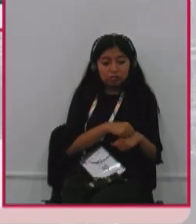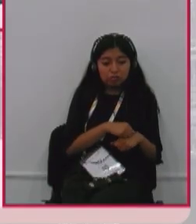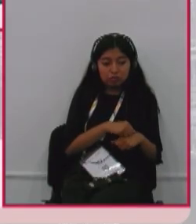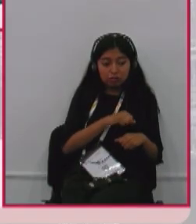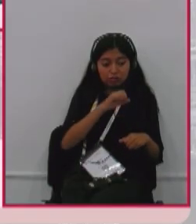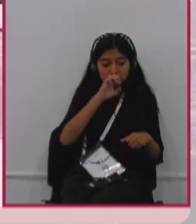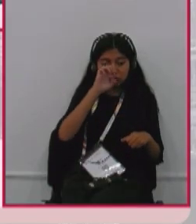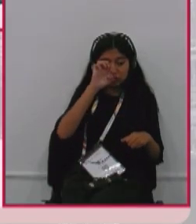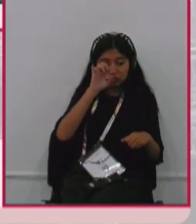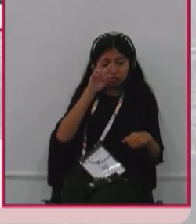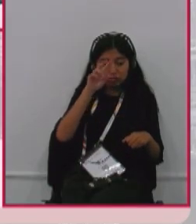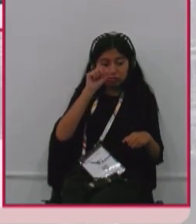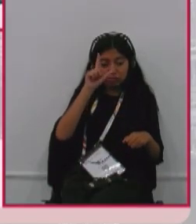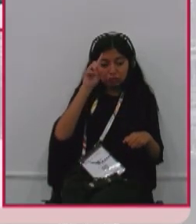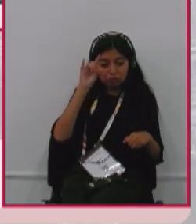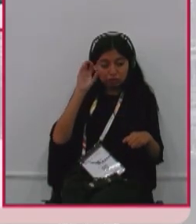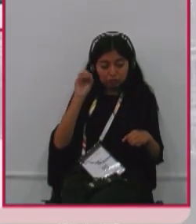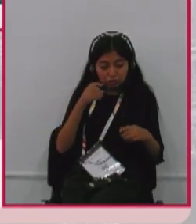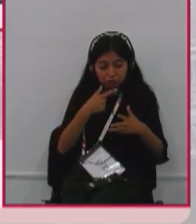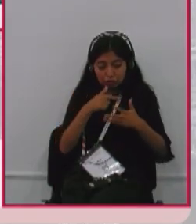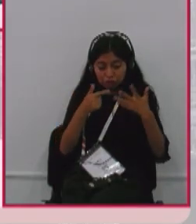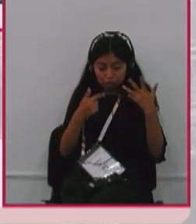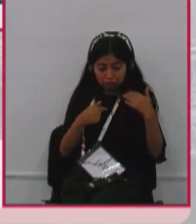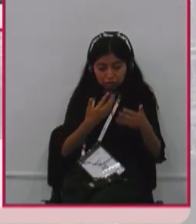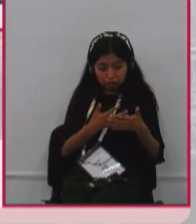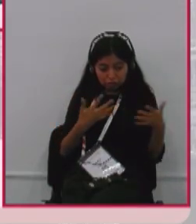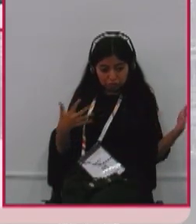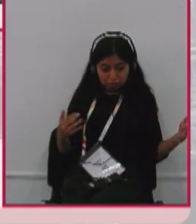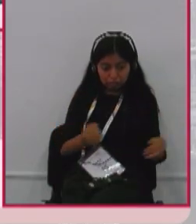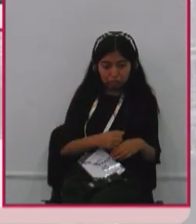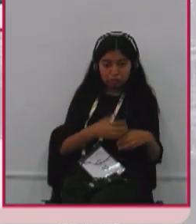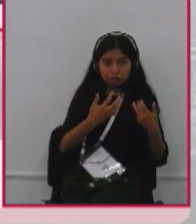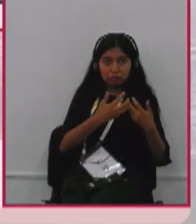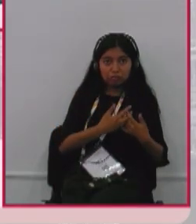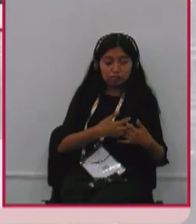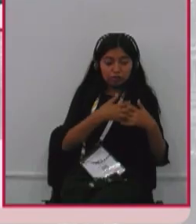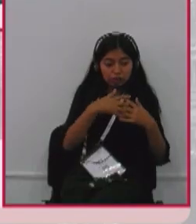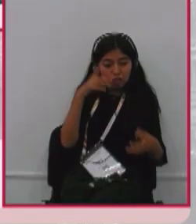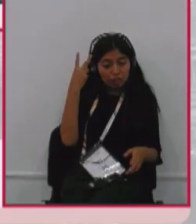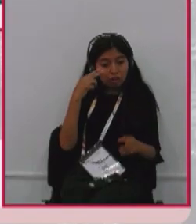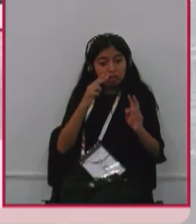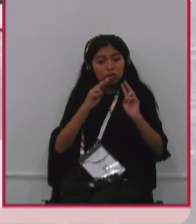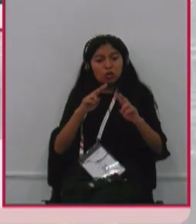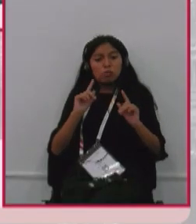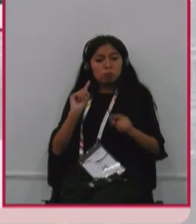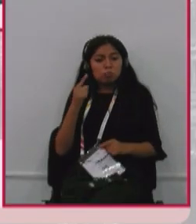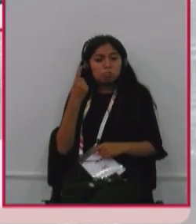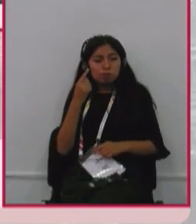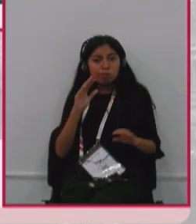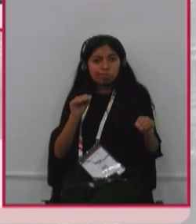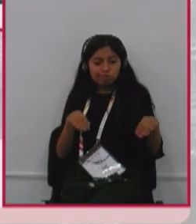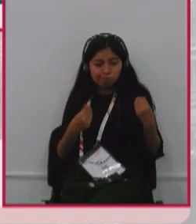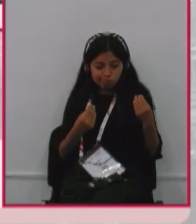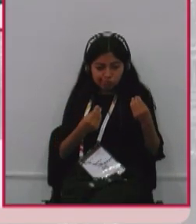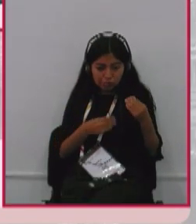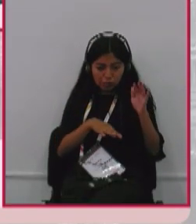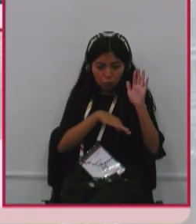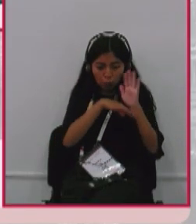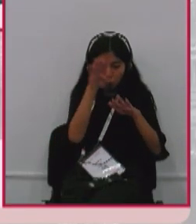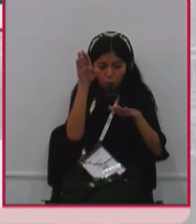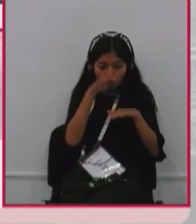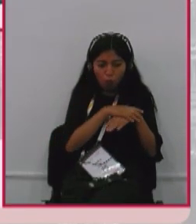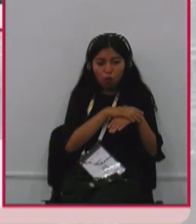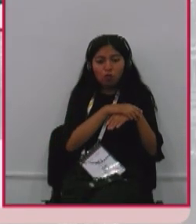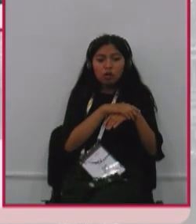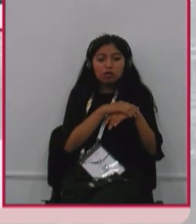Jameson en varios casos industriales, para ver primero cómo se podía aumentar la productividad de la planta.